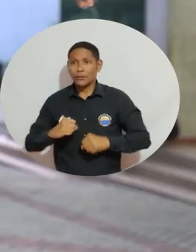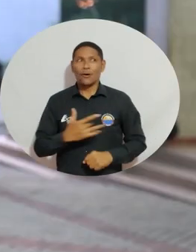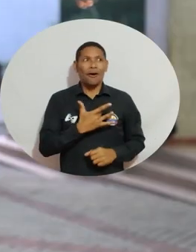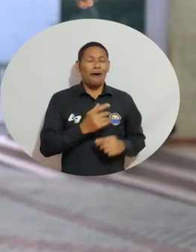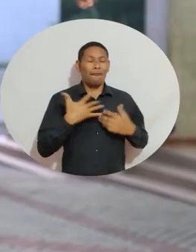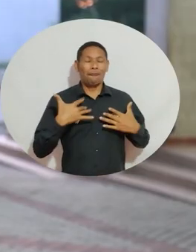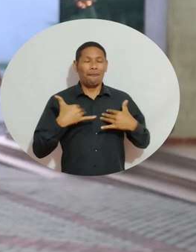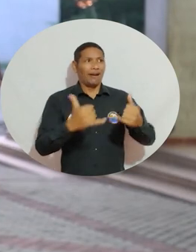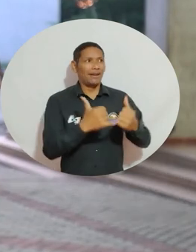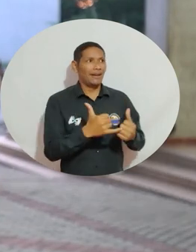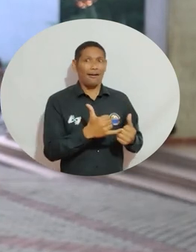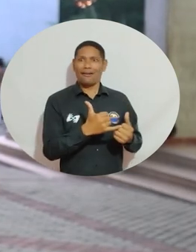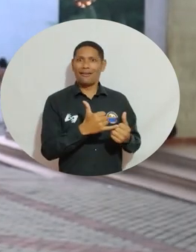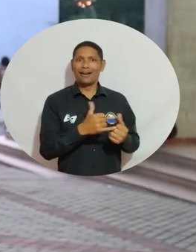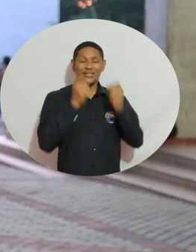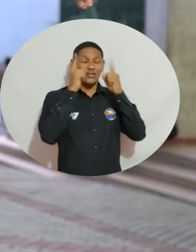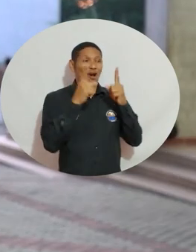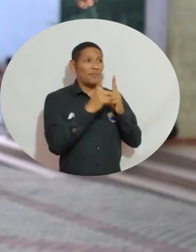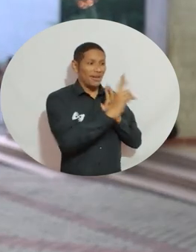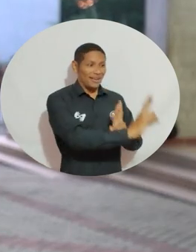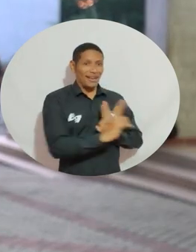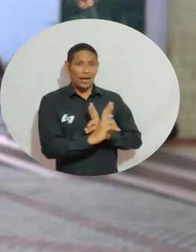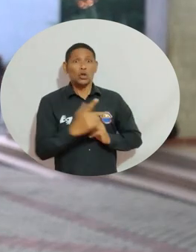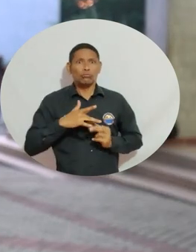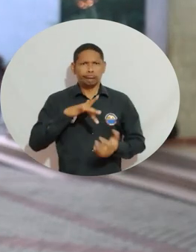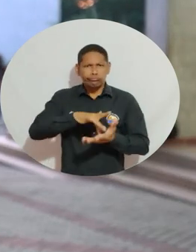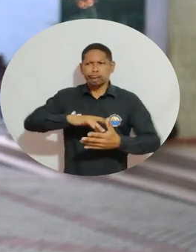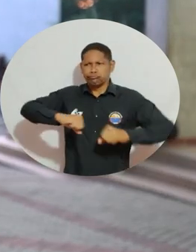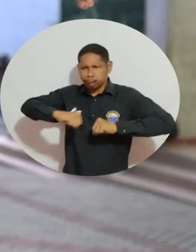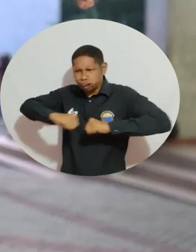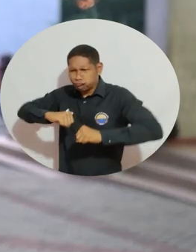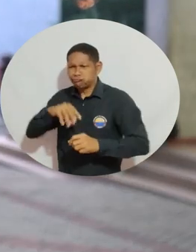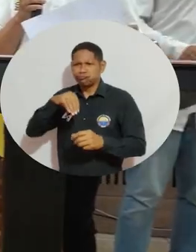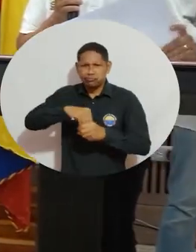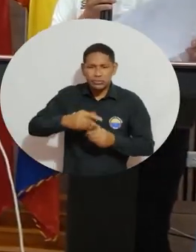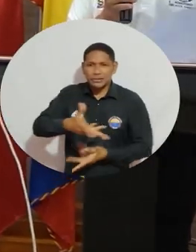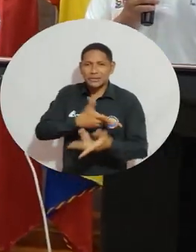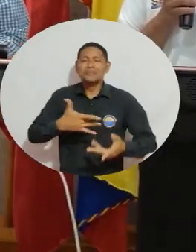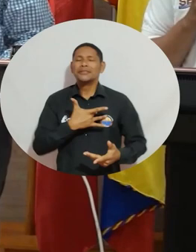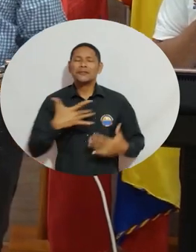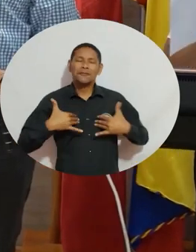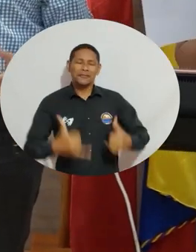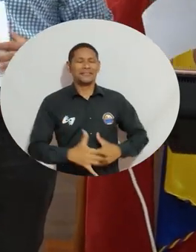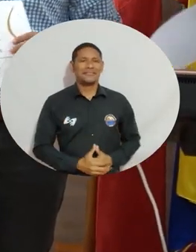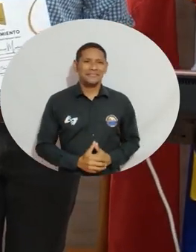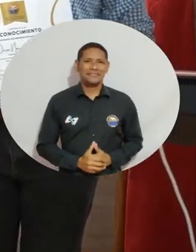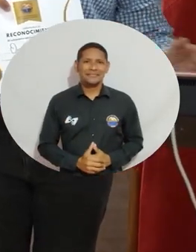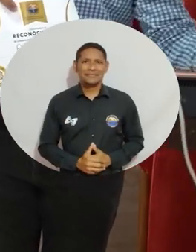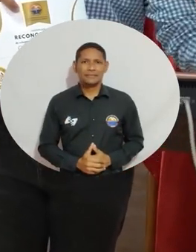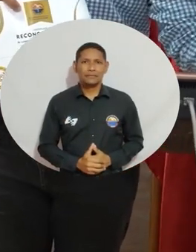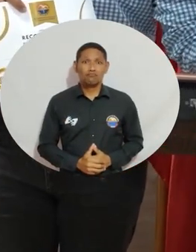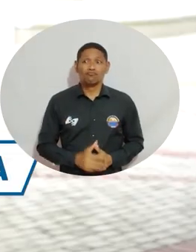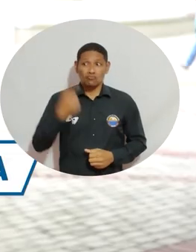esperaba y la verdad estoy muy feliz de este reconocimiento ya que he estado bastante implicado con todas las actividades y la verdad es que me siento muy feliz por eso. La